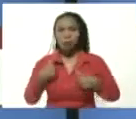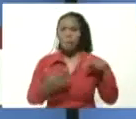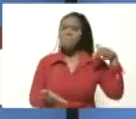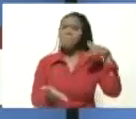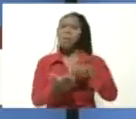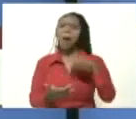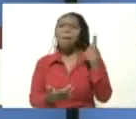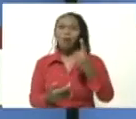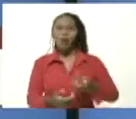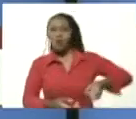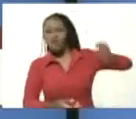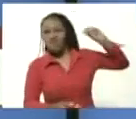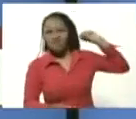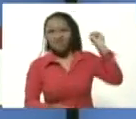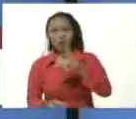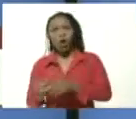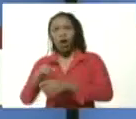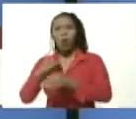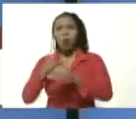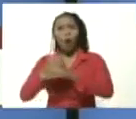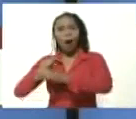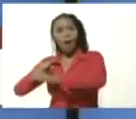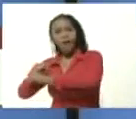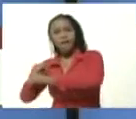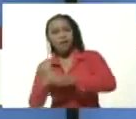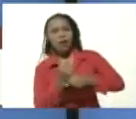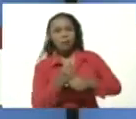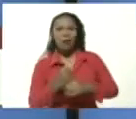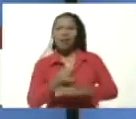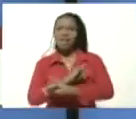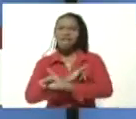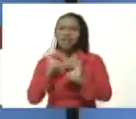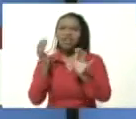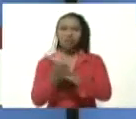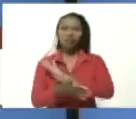al primer picheo le hago swing, para salir de eso.